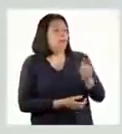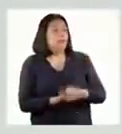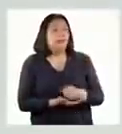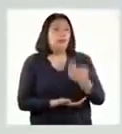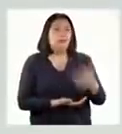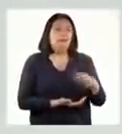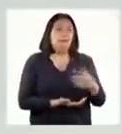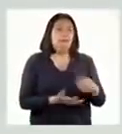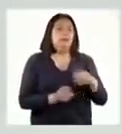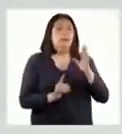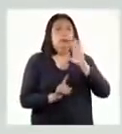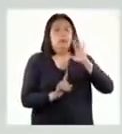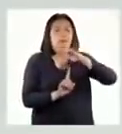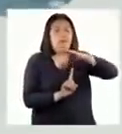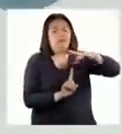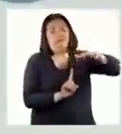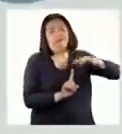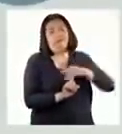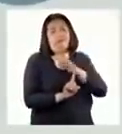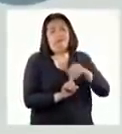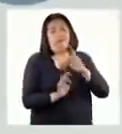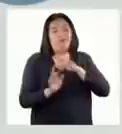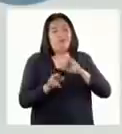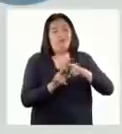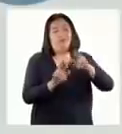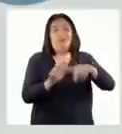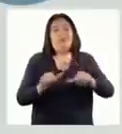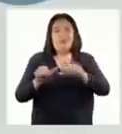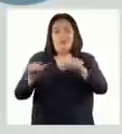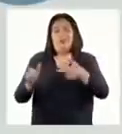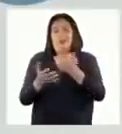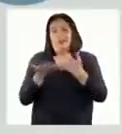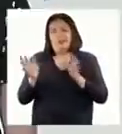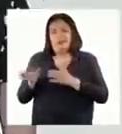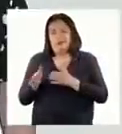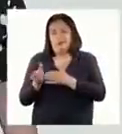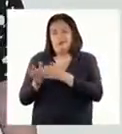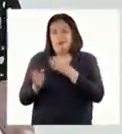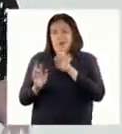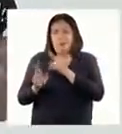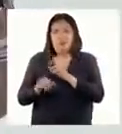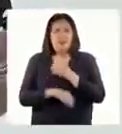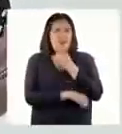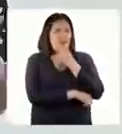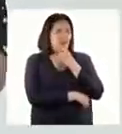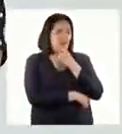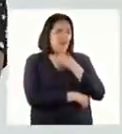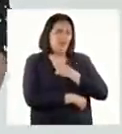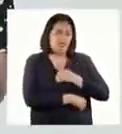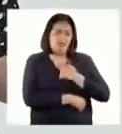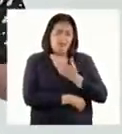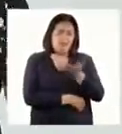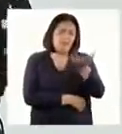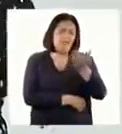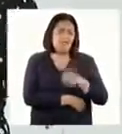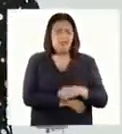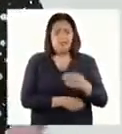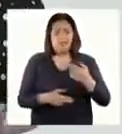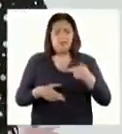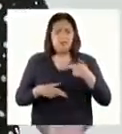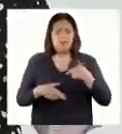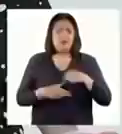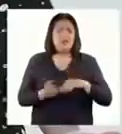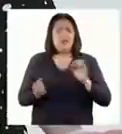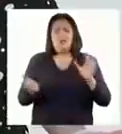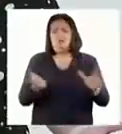Principalmente por la contaminación de los ríos, las lagunas y las acequias. Ay, profesor, qué pena que por acciones del ser humano